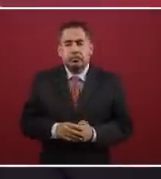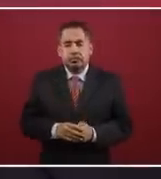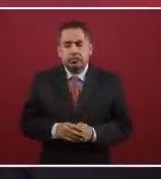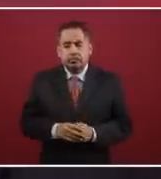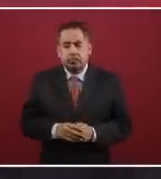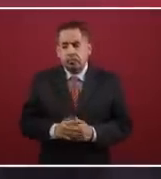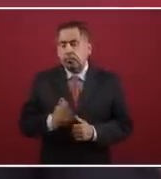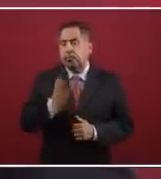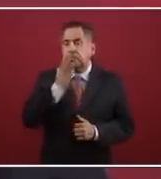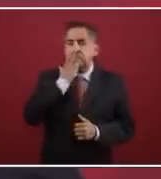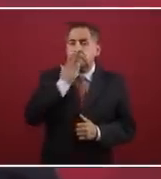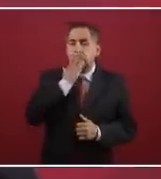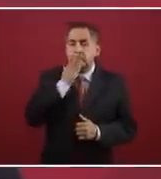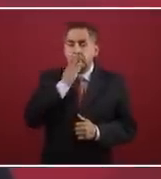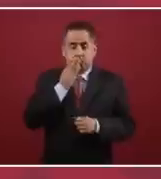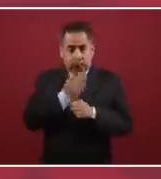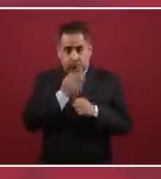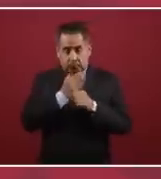Sonora